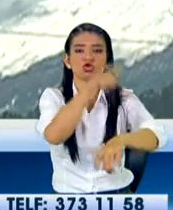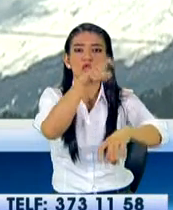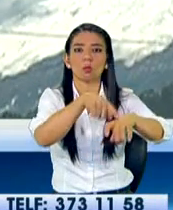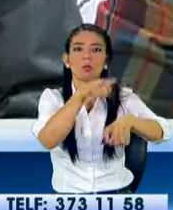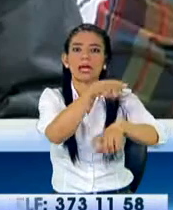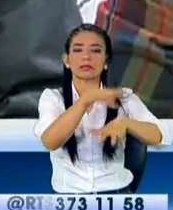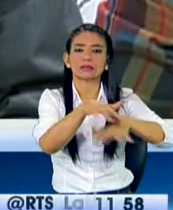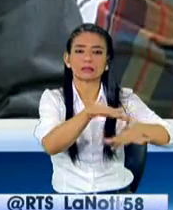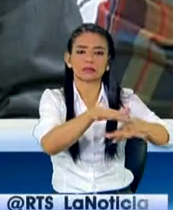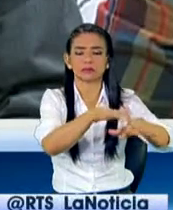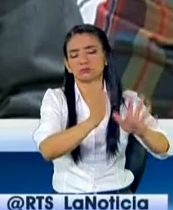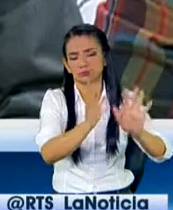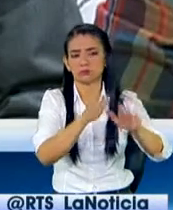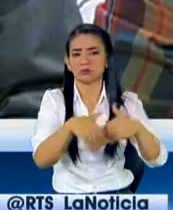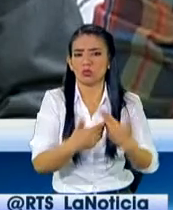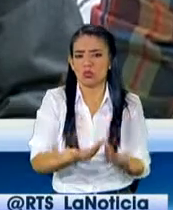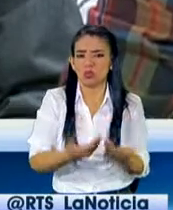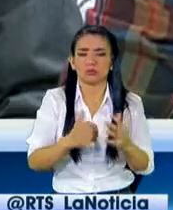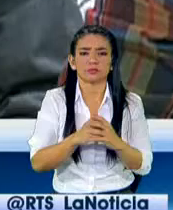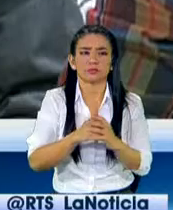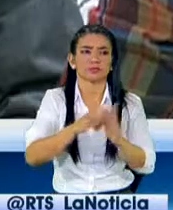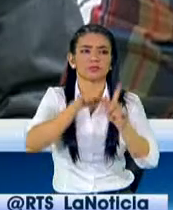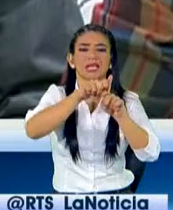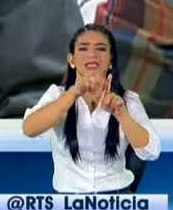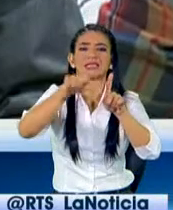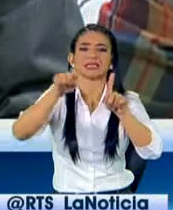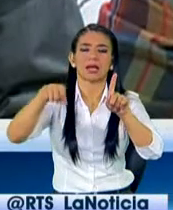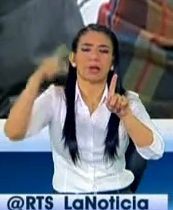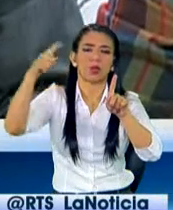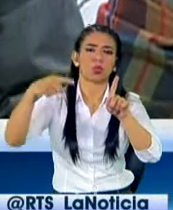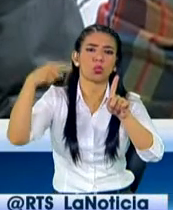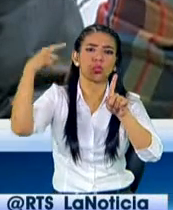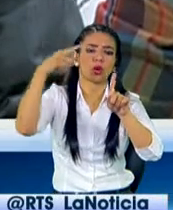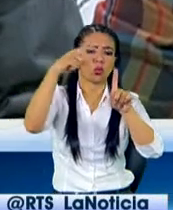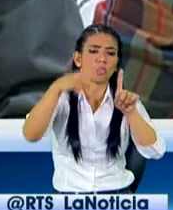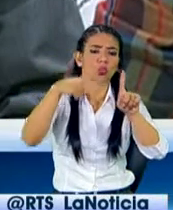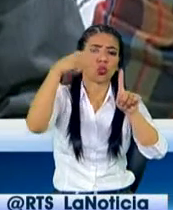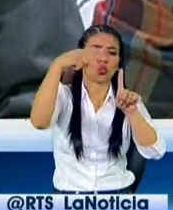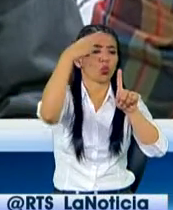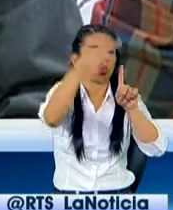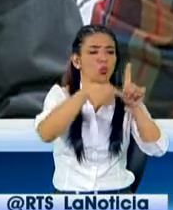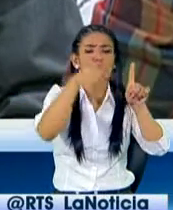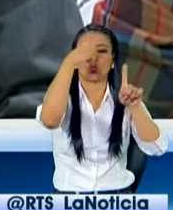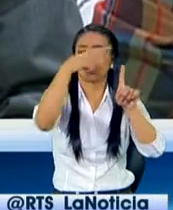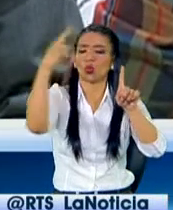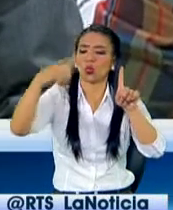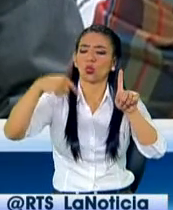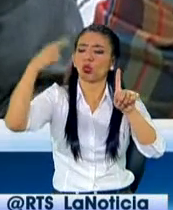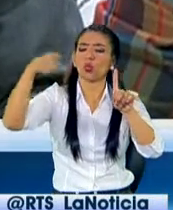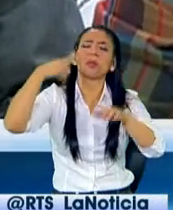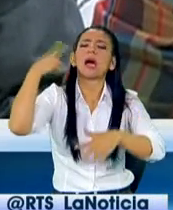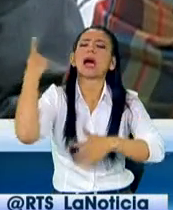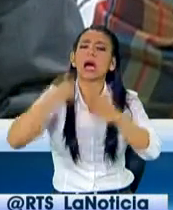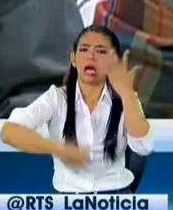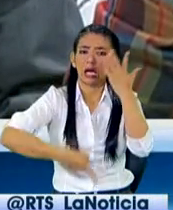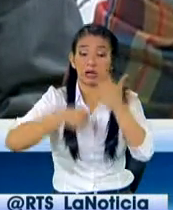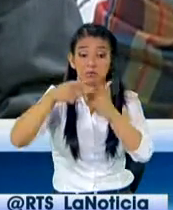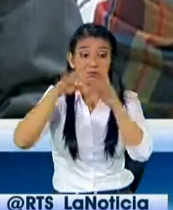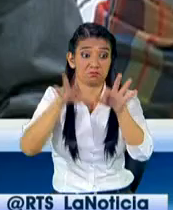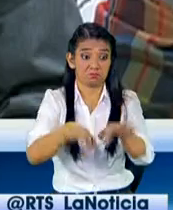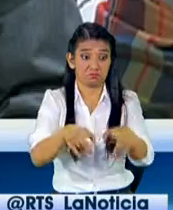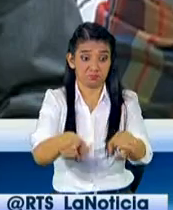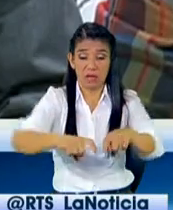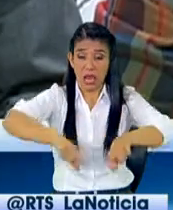Cotopaxi. Son sistemas eólicos como el que ustedes ven ahí, que son destinados a garantizar que la estación